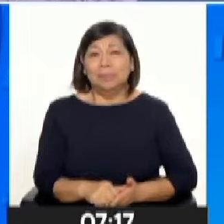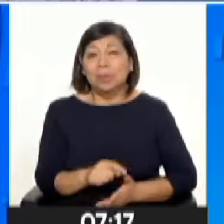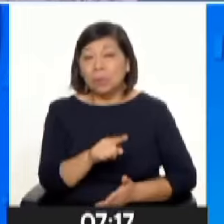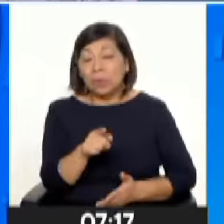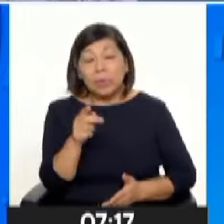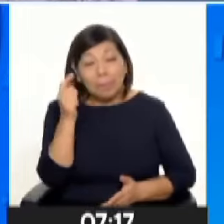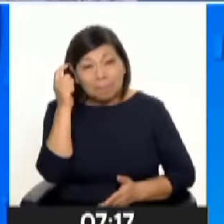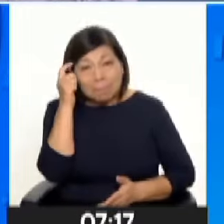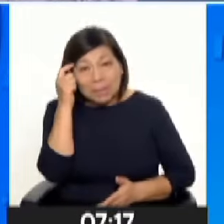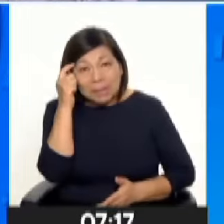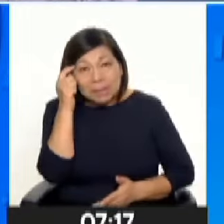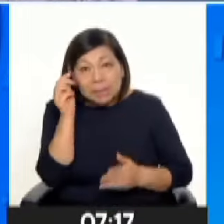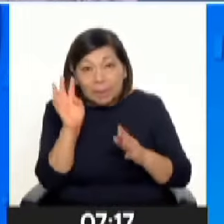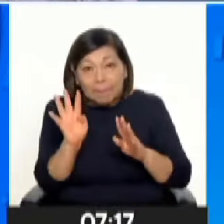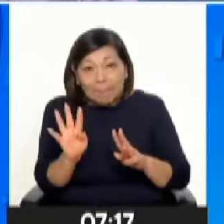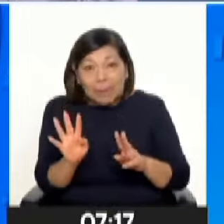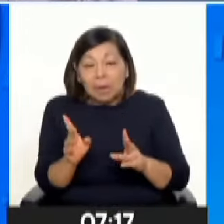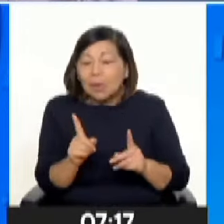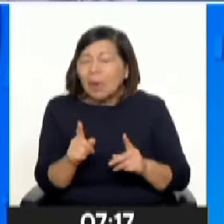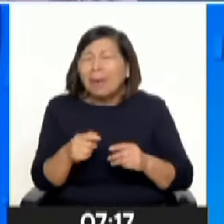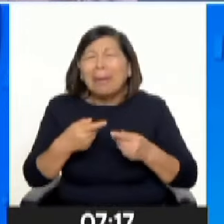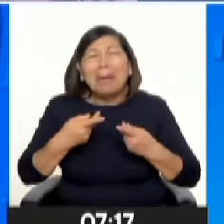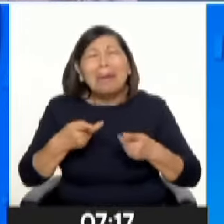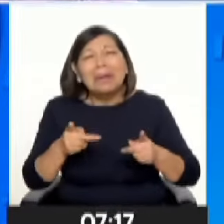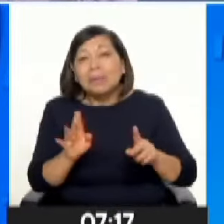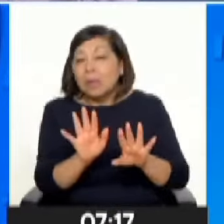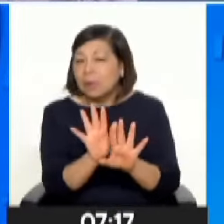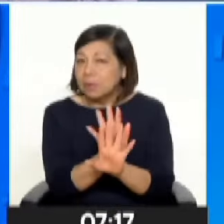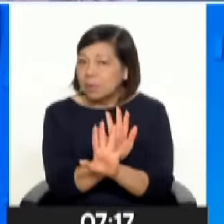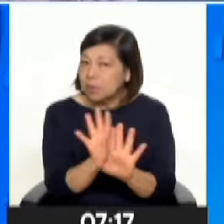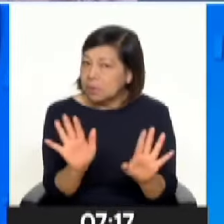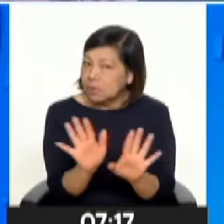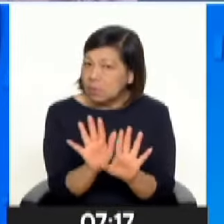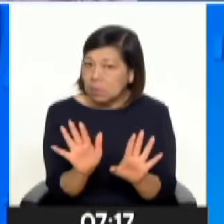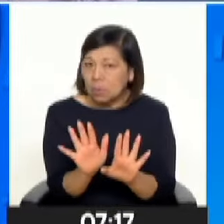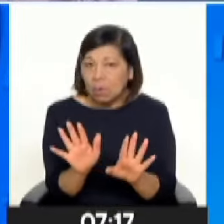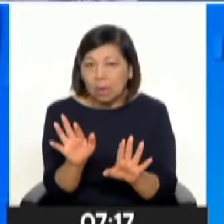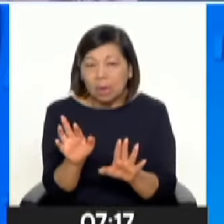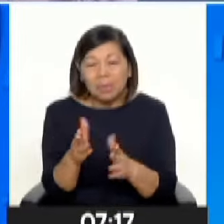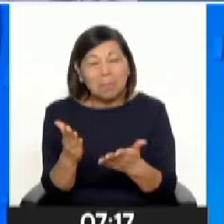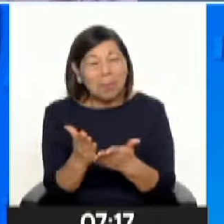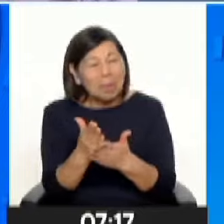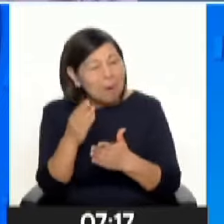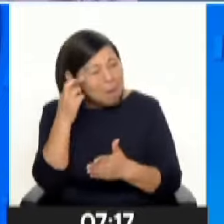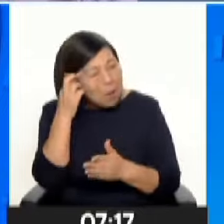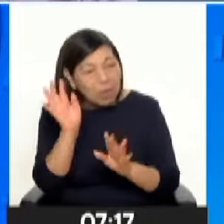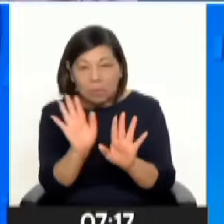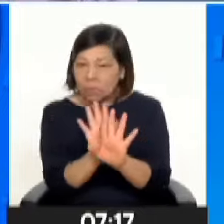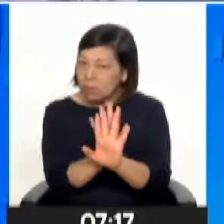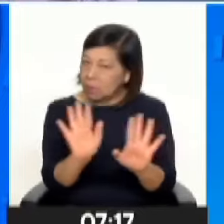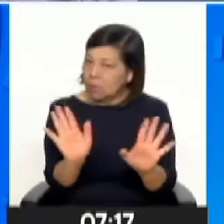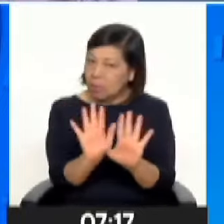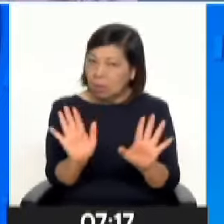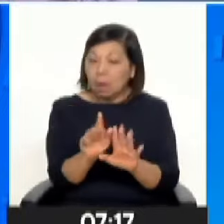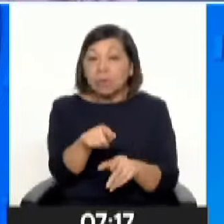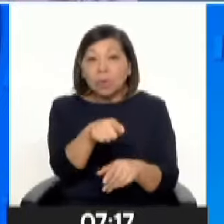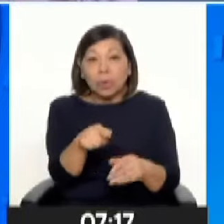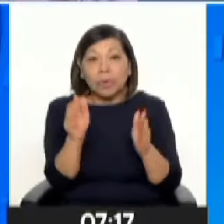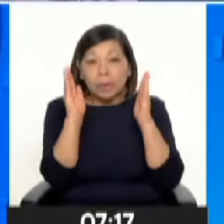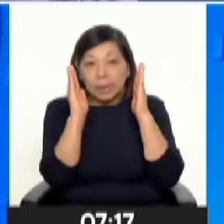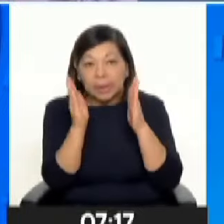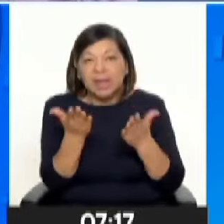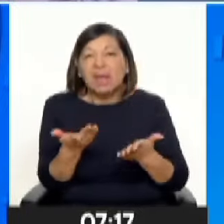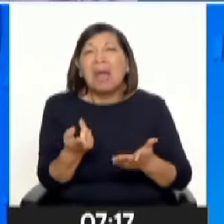atención, primero, para no politizar el tema. Este no es un tema político. Uh-huh. Y hay que llamar la atención de todos los